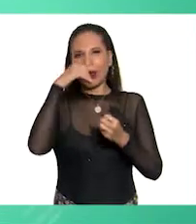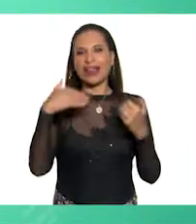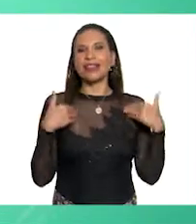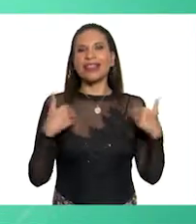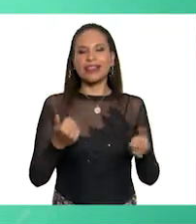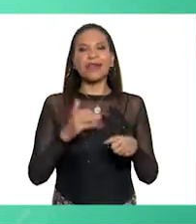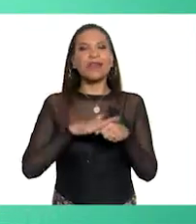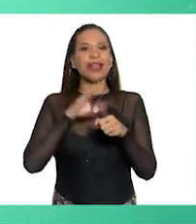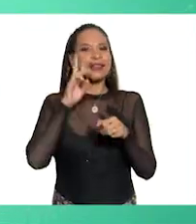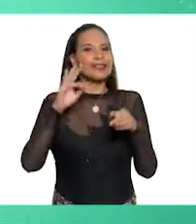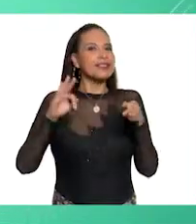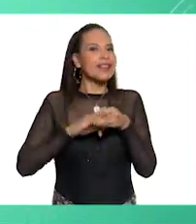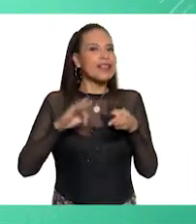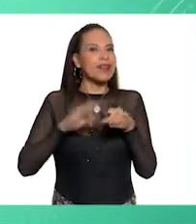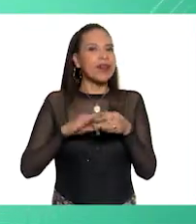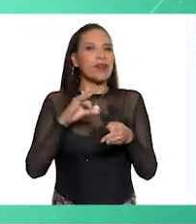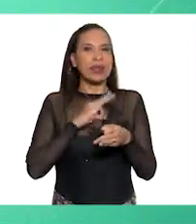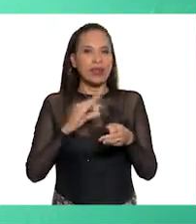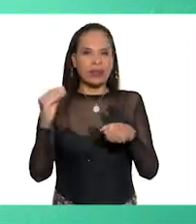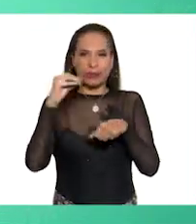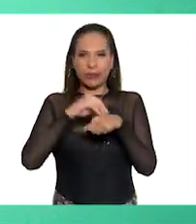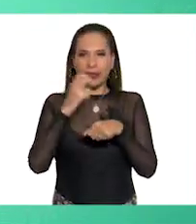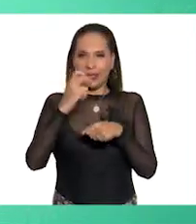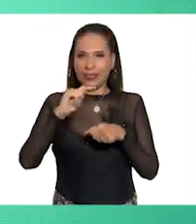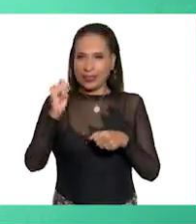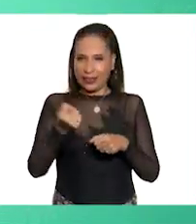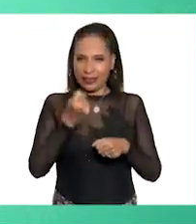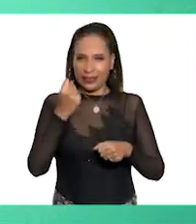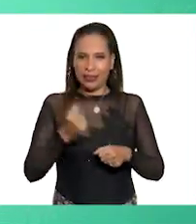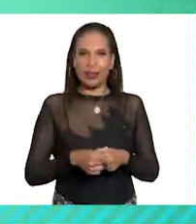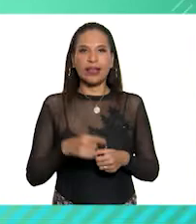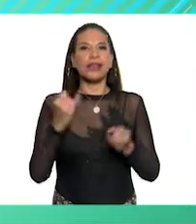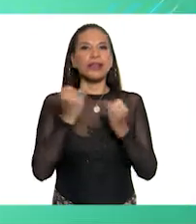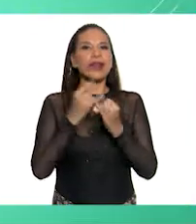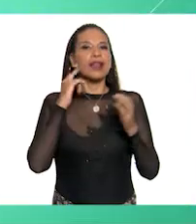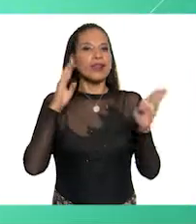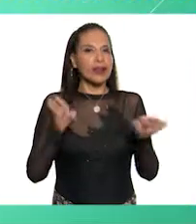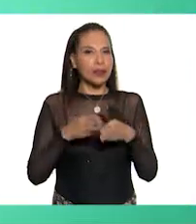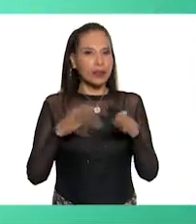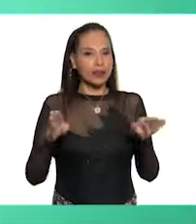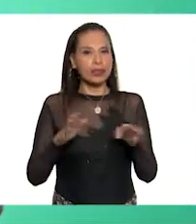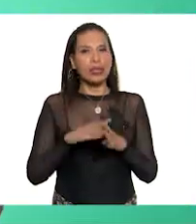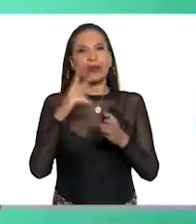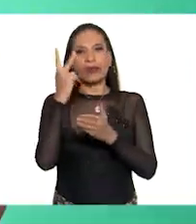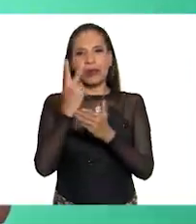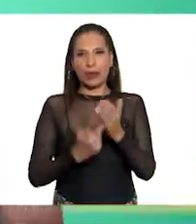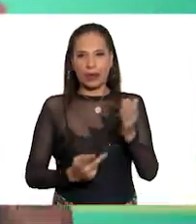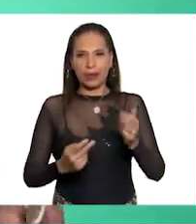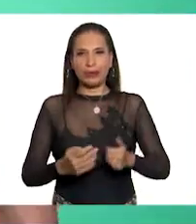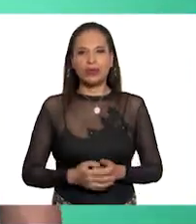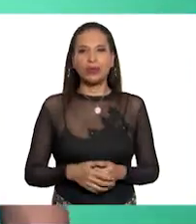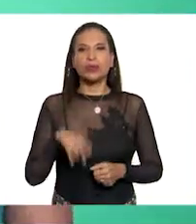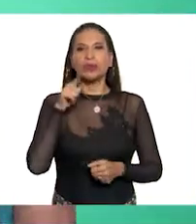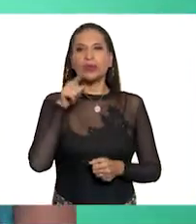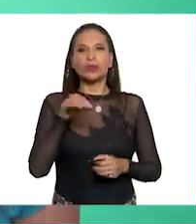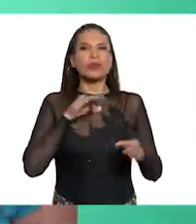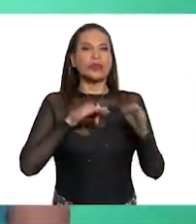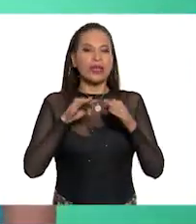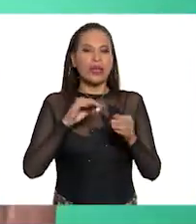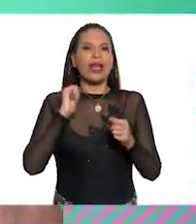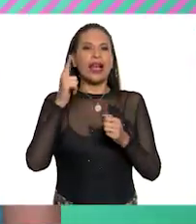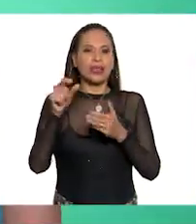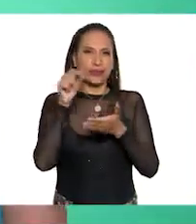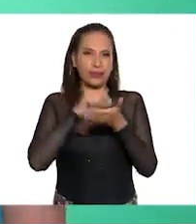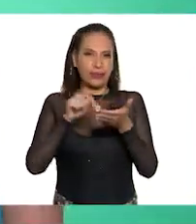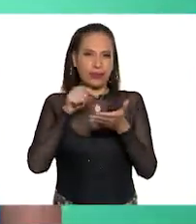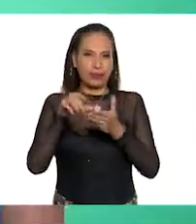comprender la frecuencia con la que podemos aplicar esta técnica, tanto en la música como en la programación. Si tu trabajo fuera